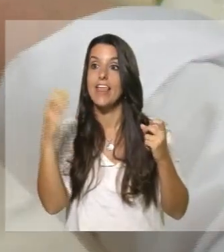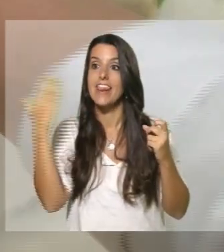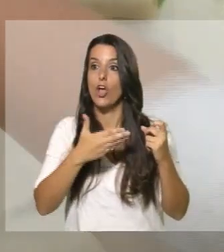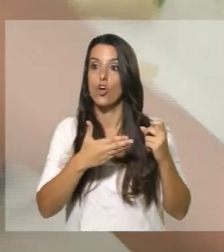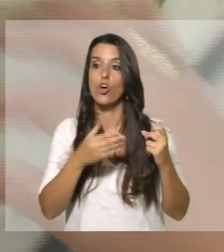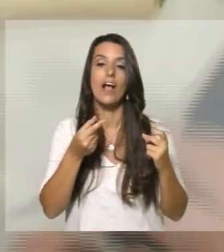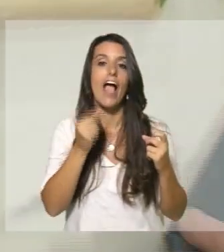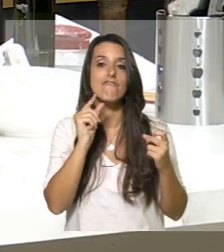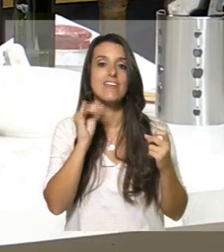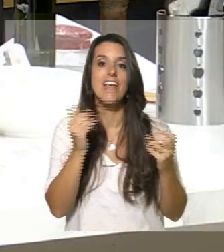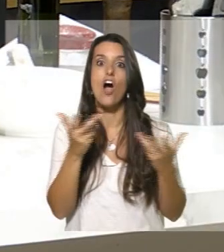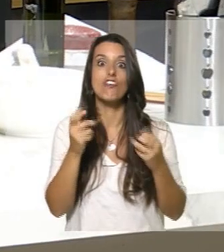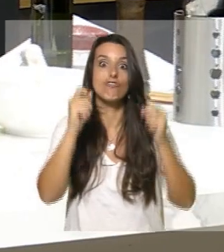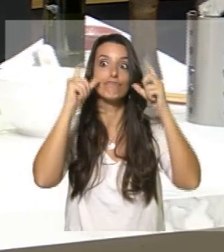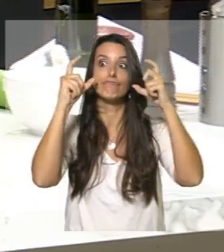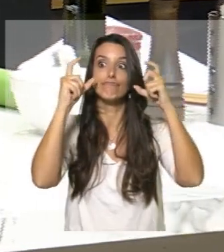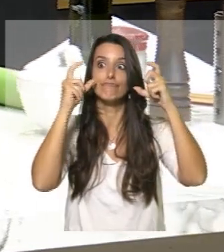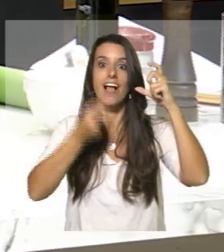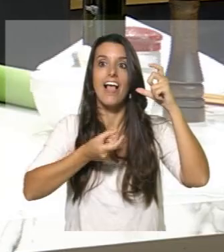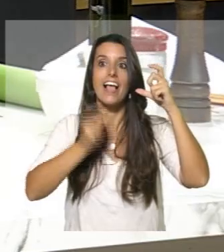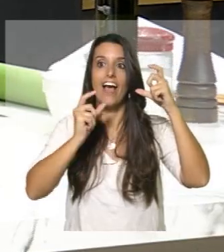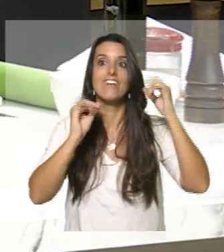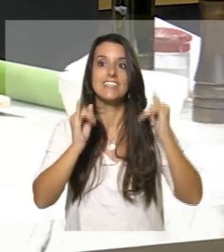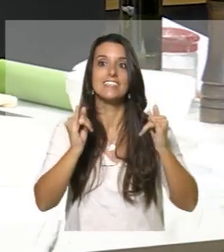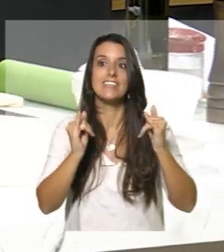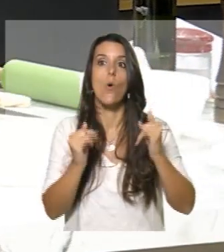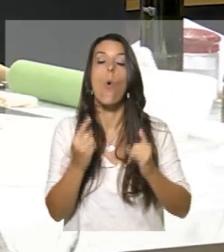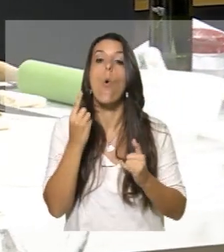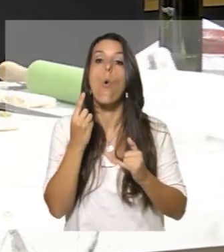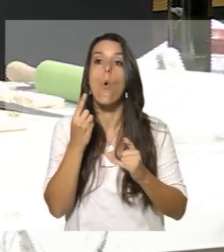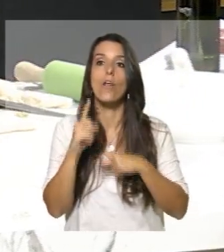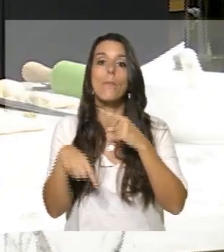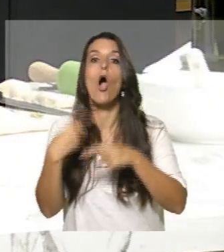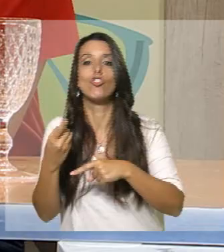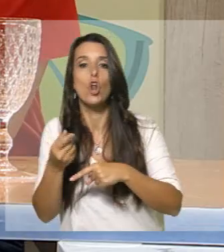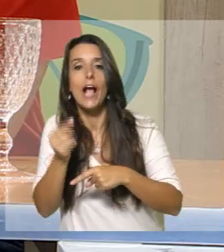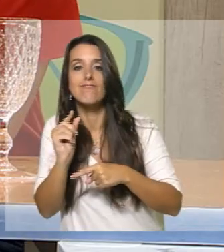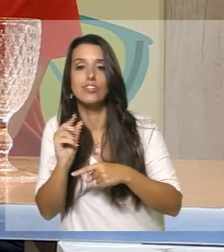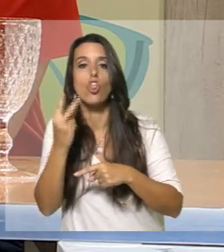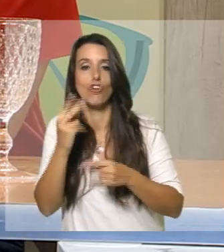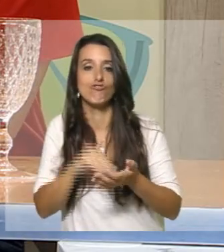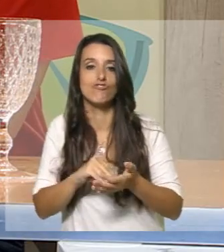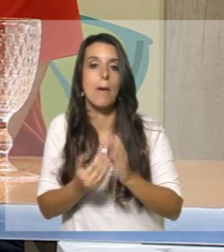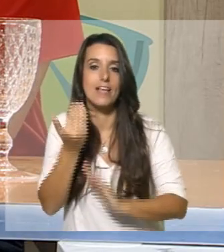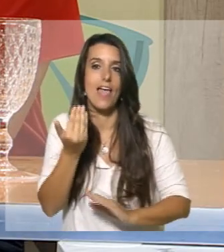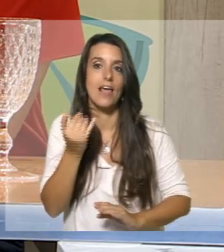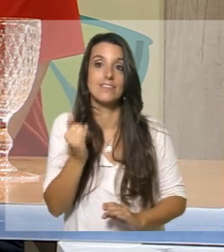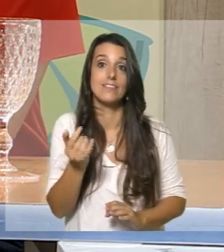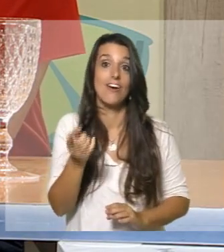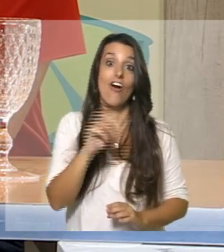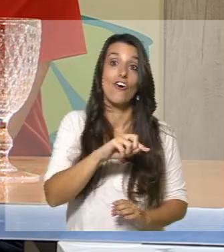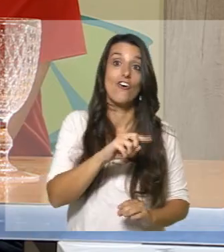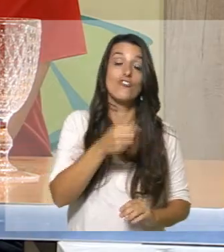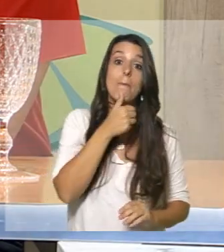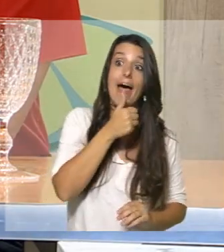efectos de la cafeína. Sí, sí, totalmente. De mucha, porque ese fue el primero en el desayuno. Después tomé otro. Otros estamos bajo los efectos